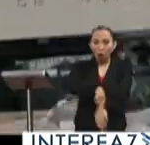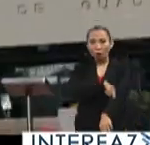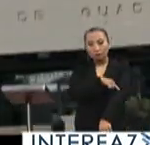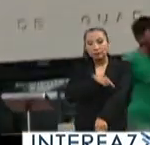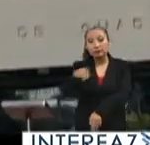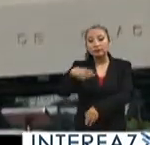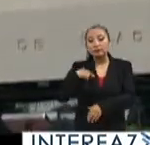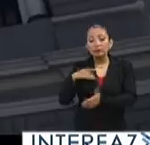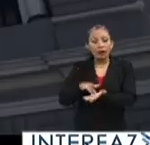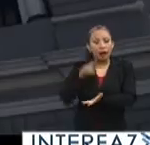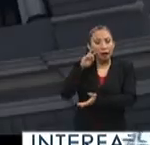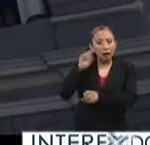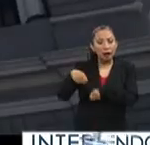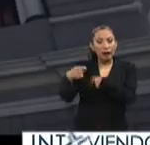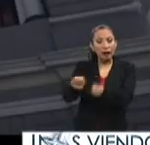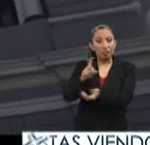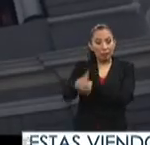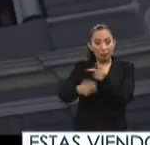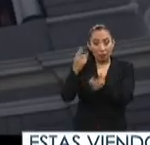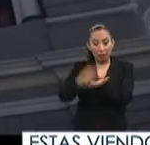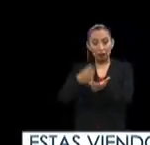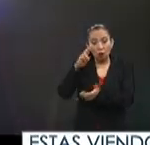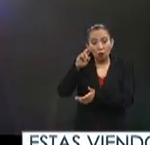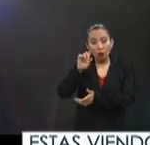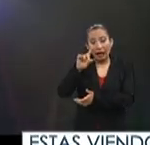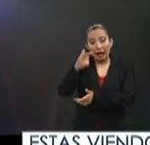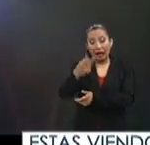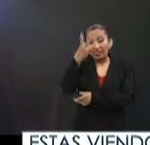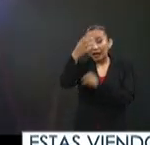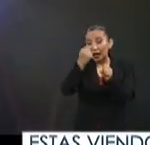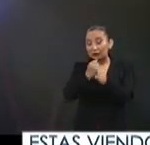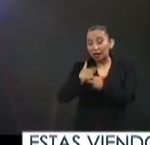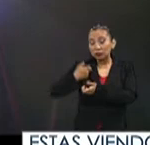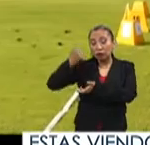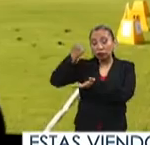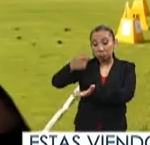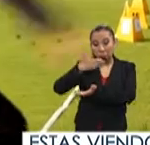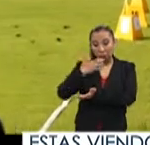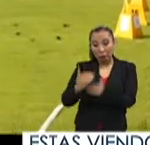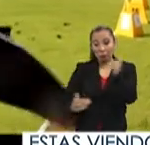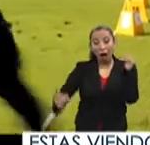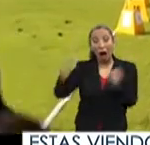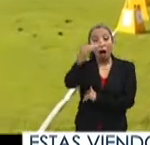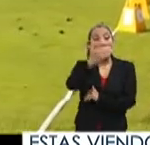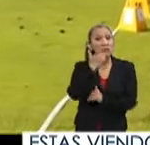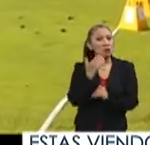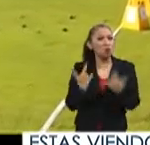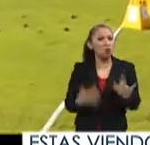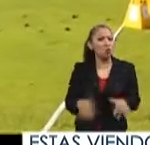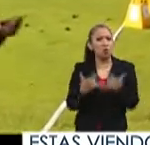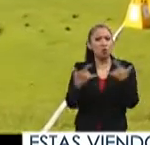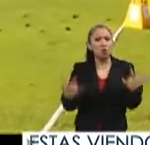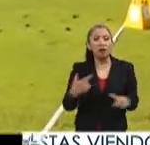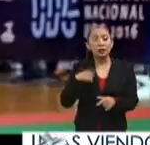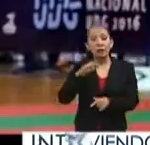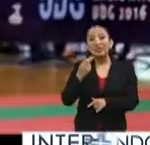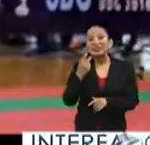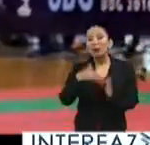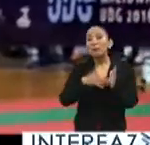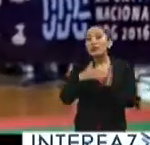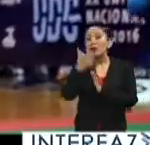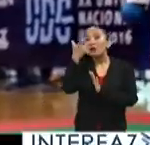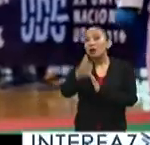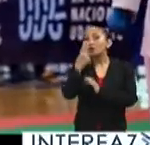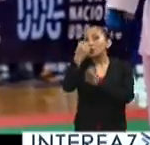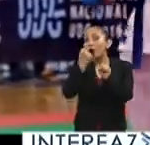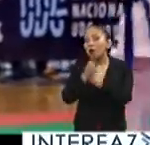El recurso que se ha destinado al deporte en la UDG en un lapso de 3 años ha tenido un incremento sin precedentes. Se destinan 25 millones